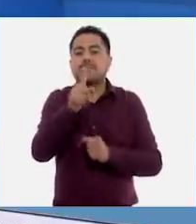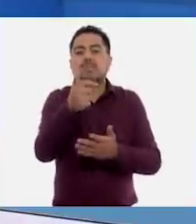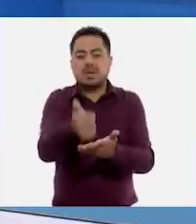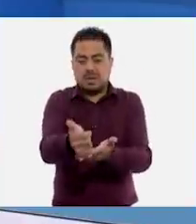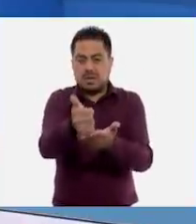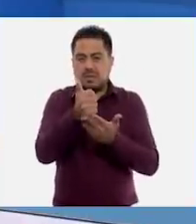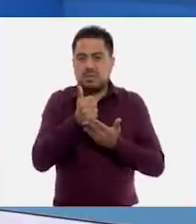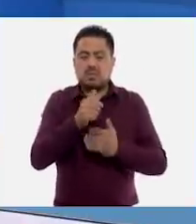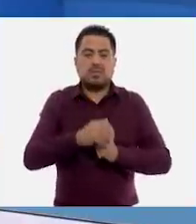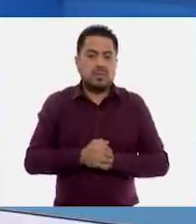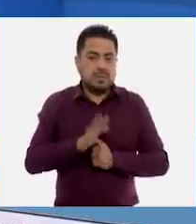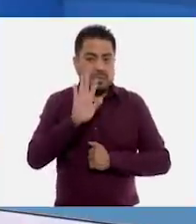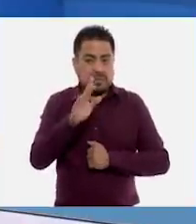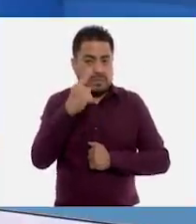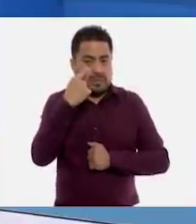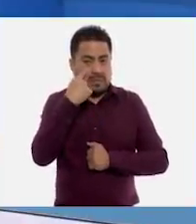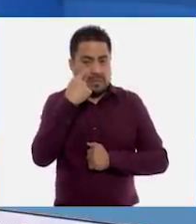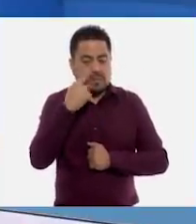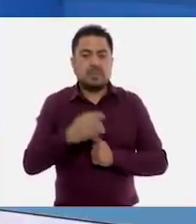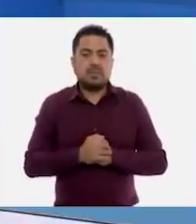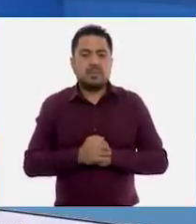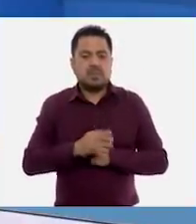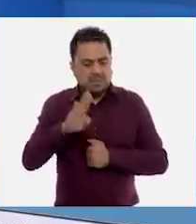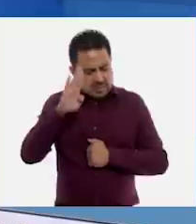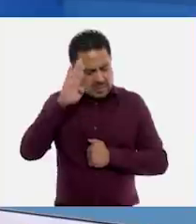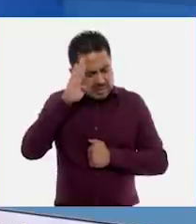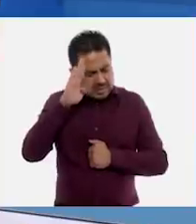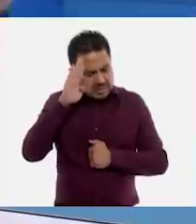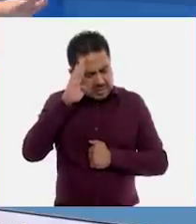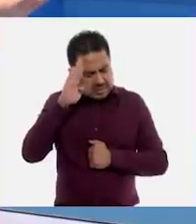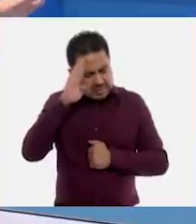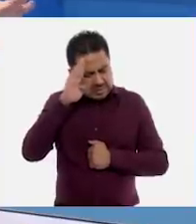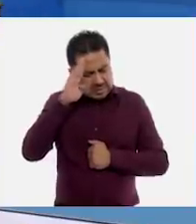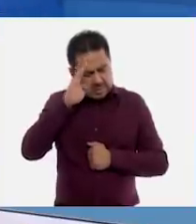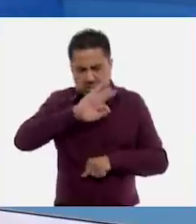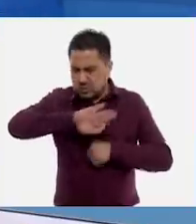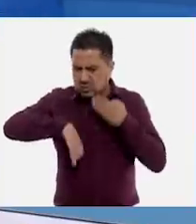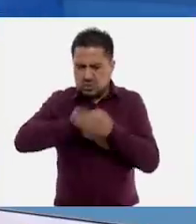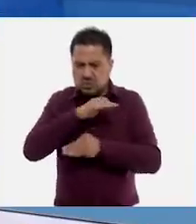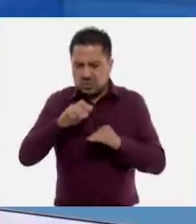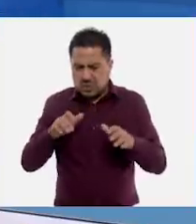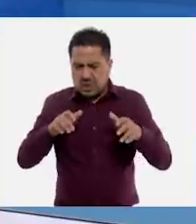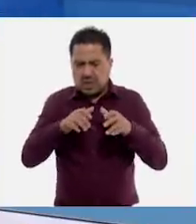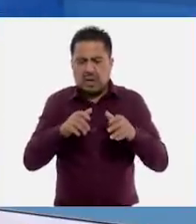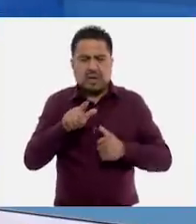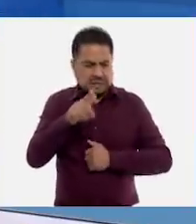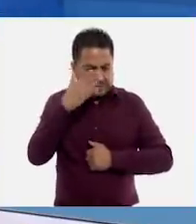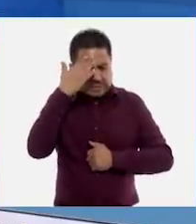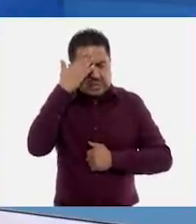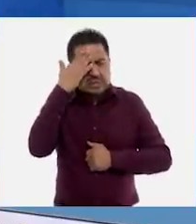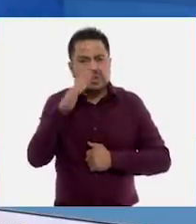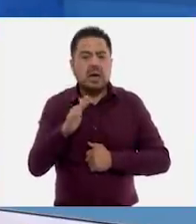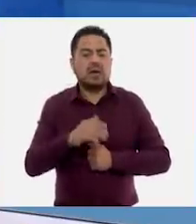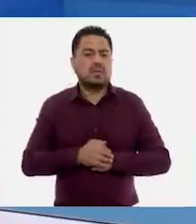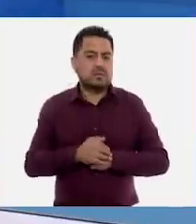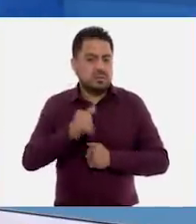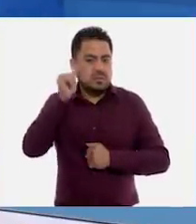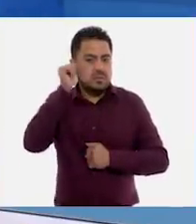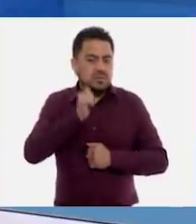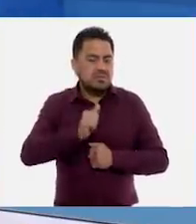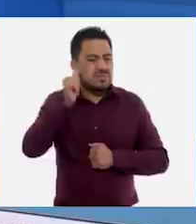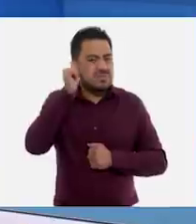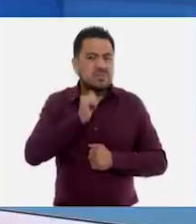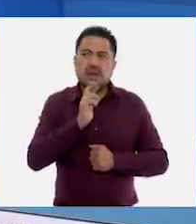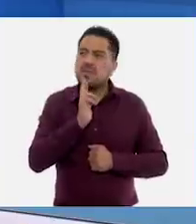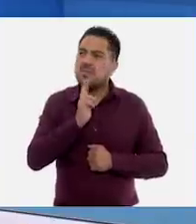ayúdenme. Fíjate bien. Pensemos entre todos. Ya saben ustedes que siempre es